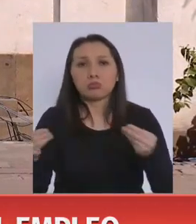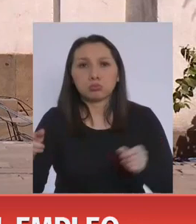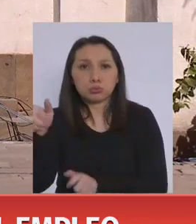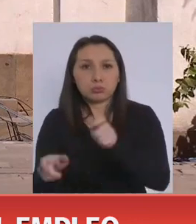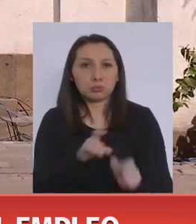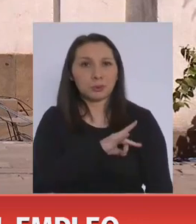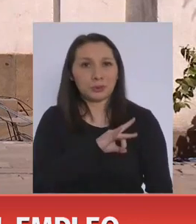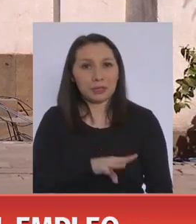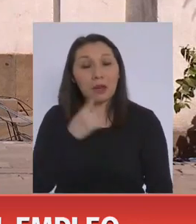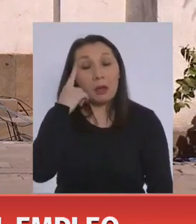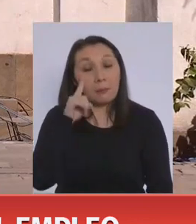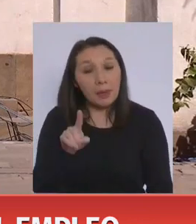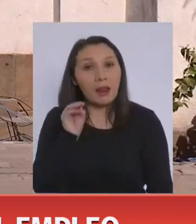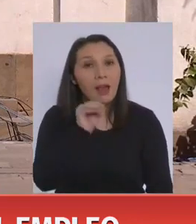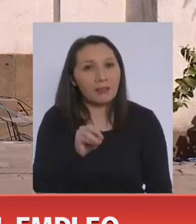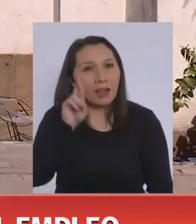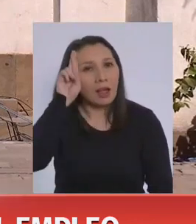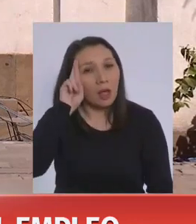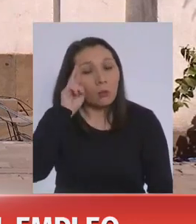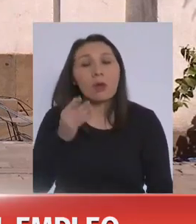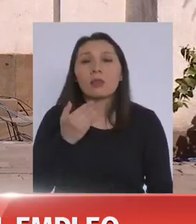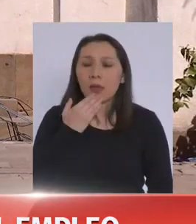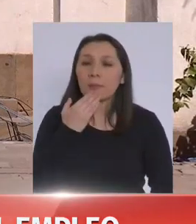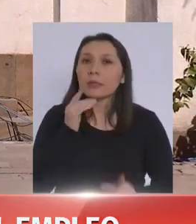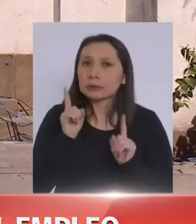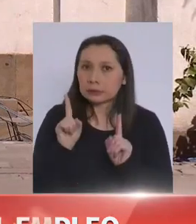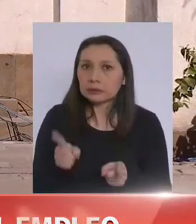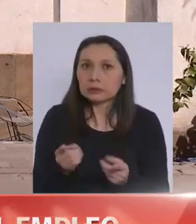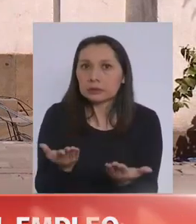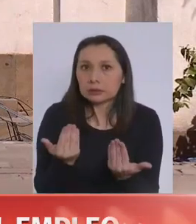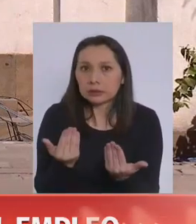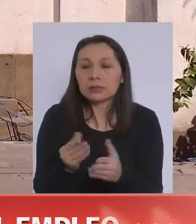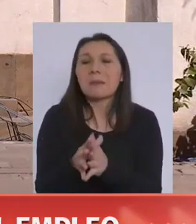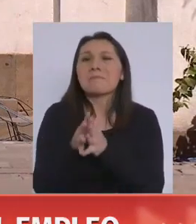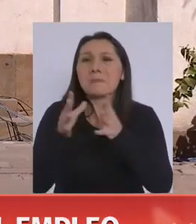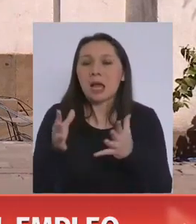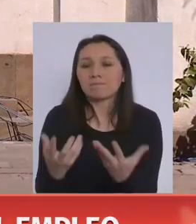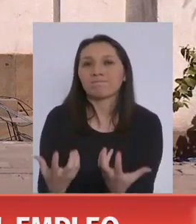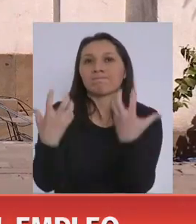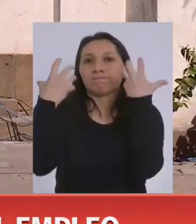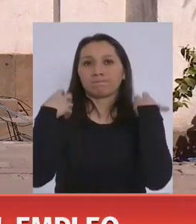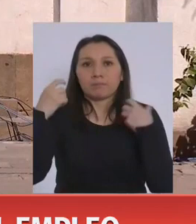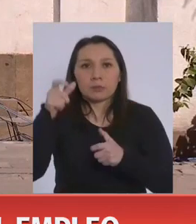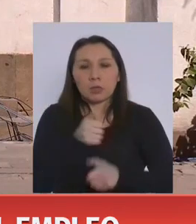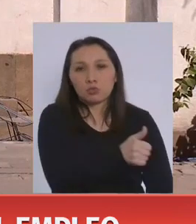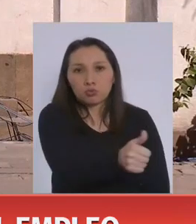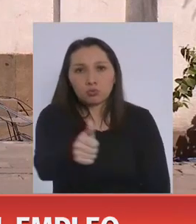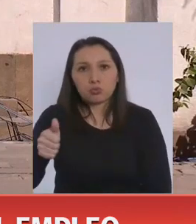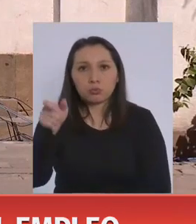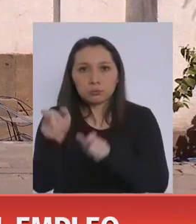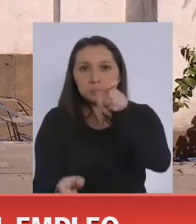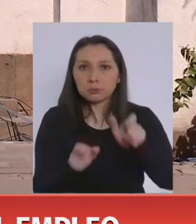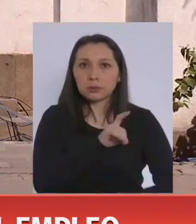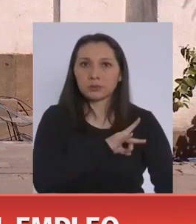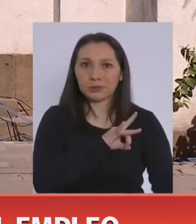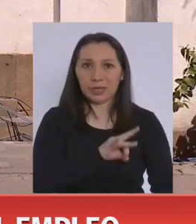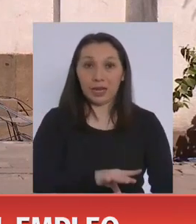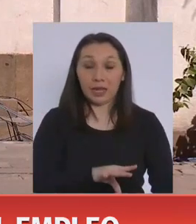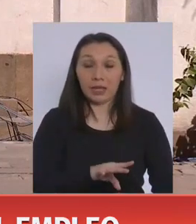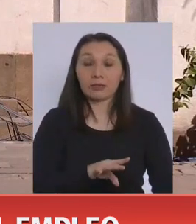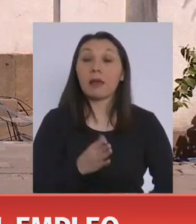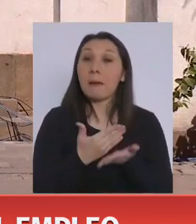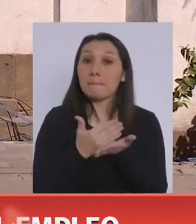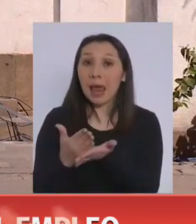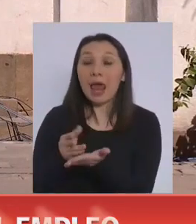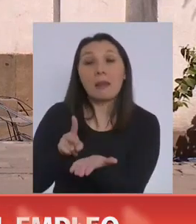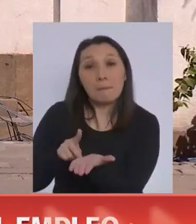chilenos, pero quiero recordar que también exige mayores niveles de responsabilidad de todos los chilenos. El